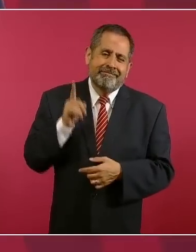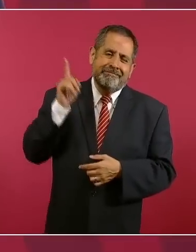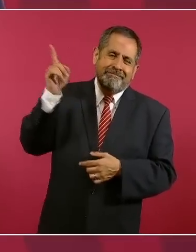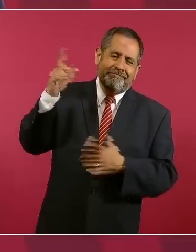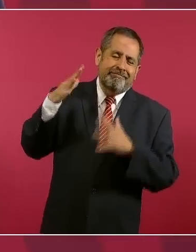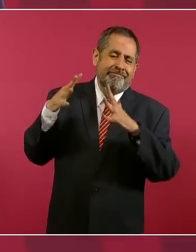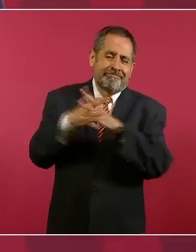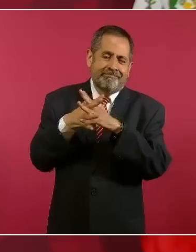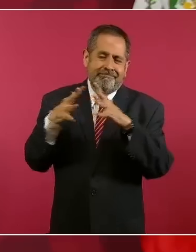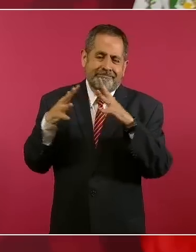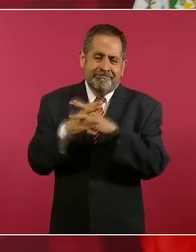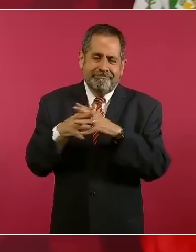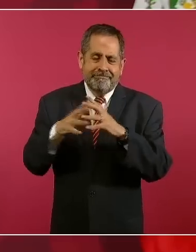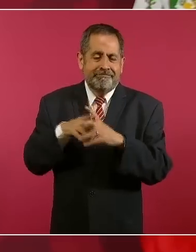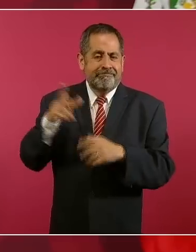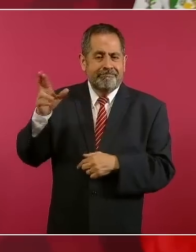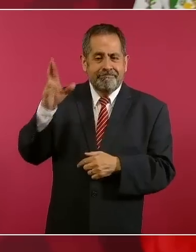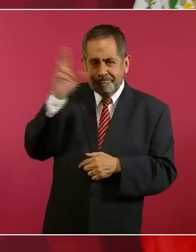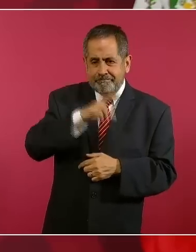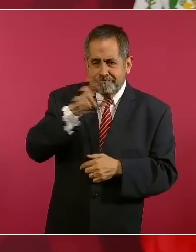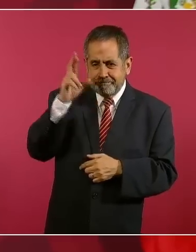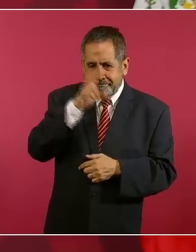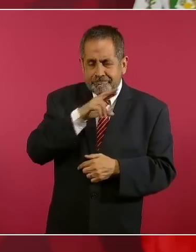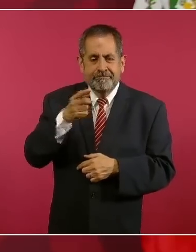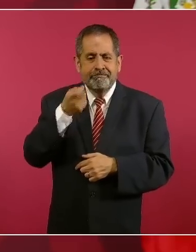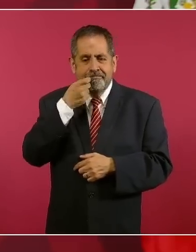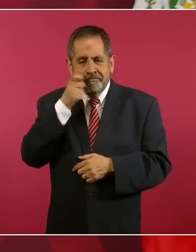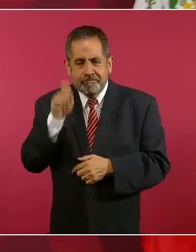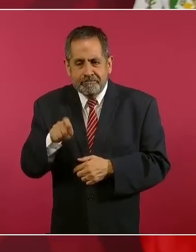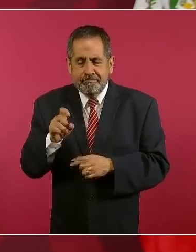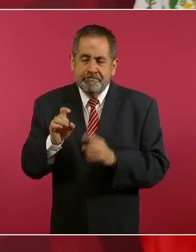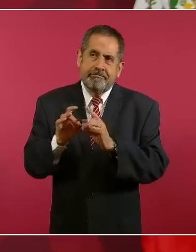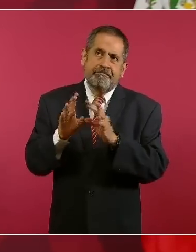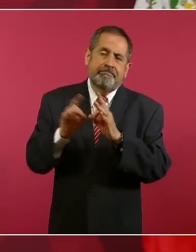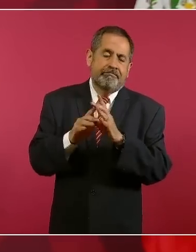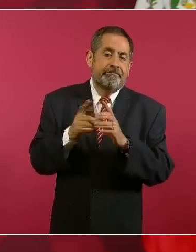Rusia y Ucrania.